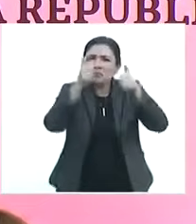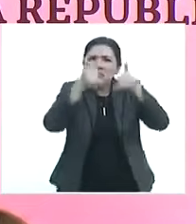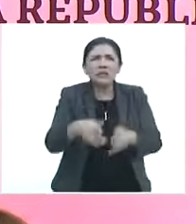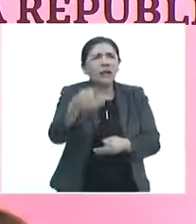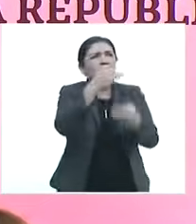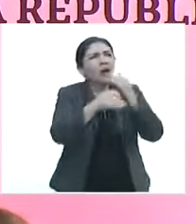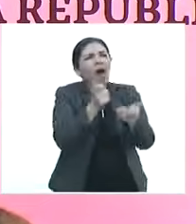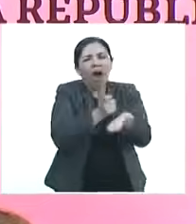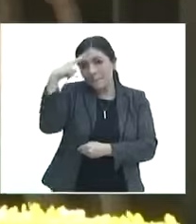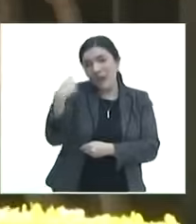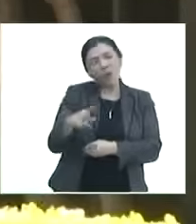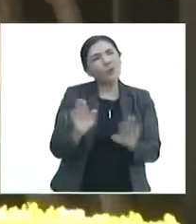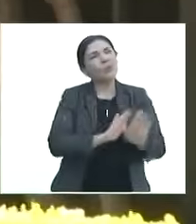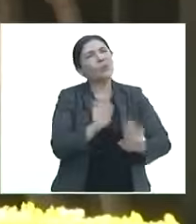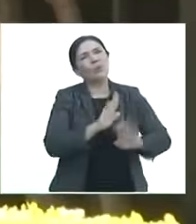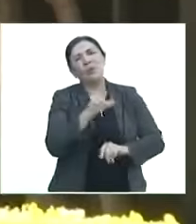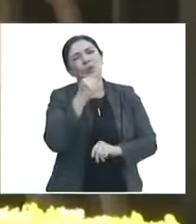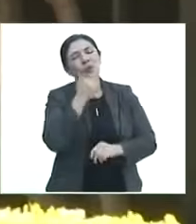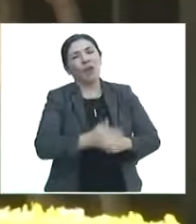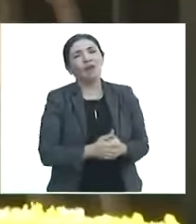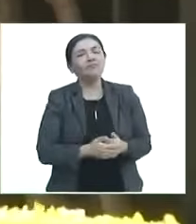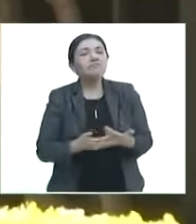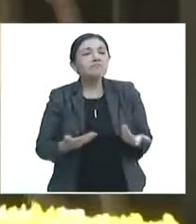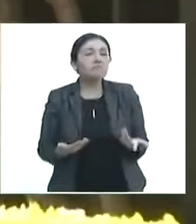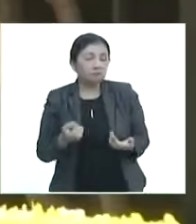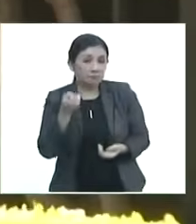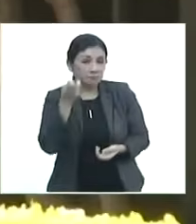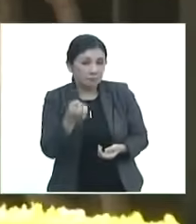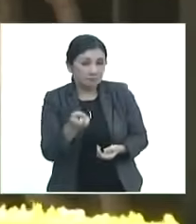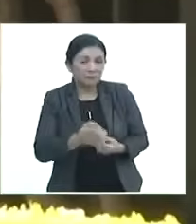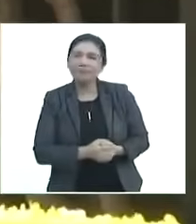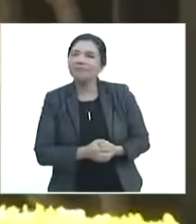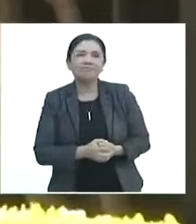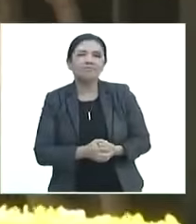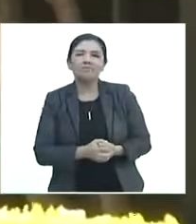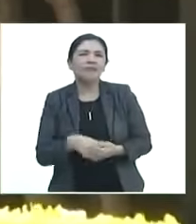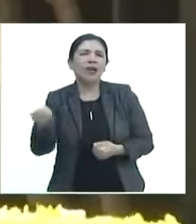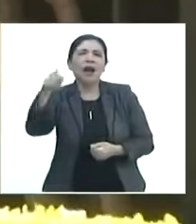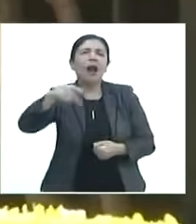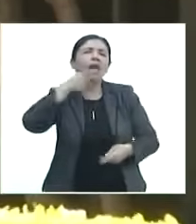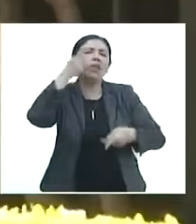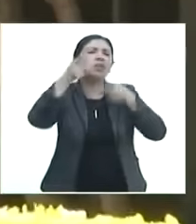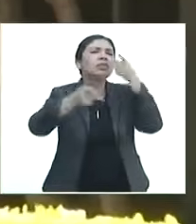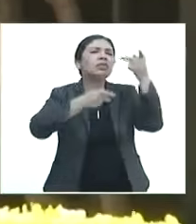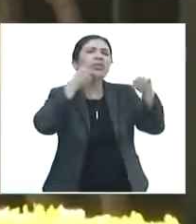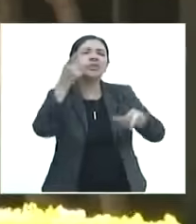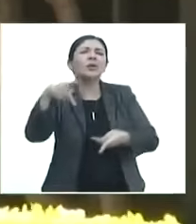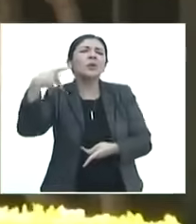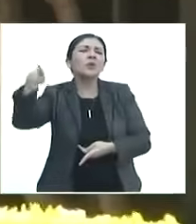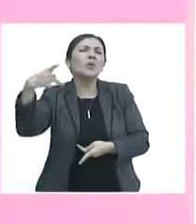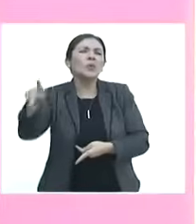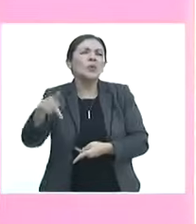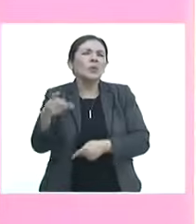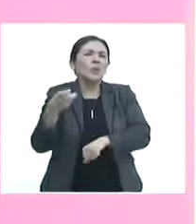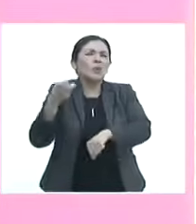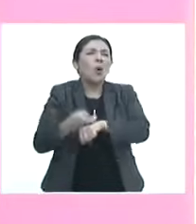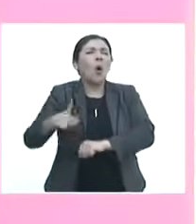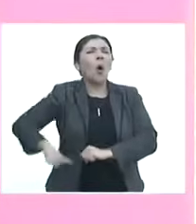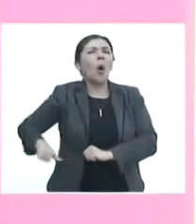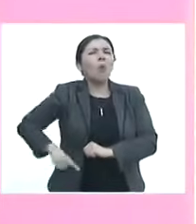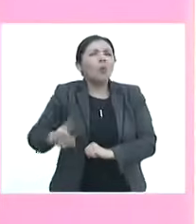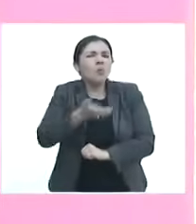finanzas públicas. Esto no es más que propaganda conservadora que solo